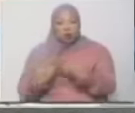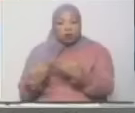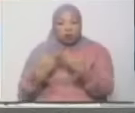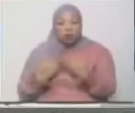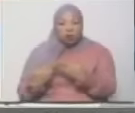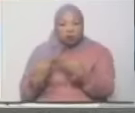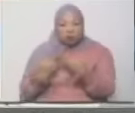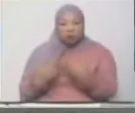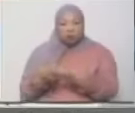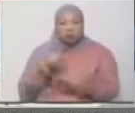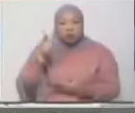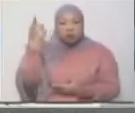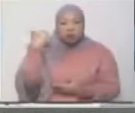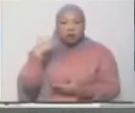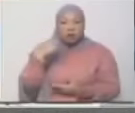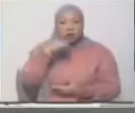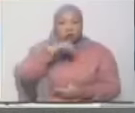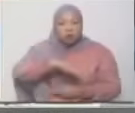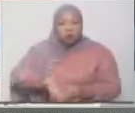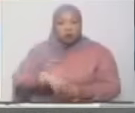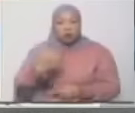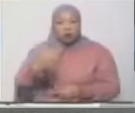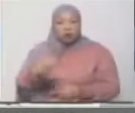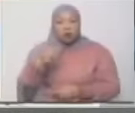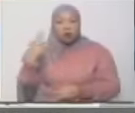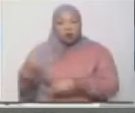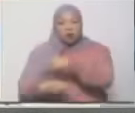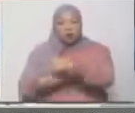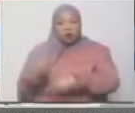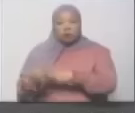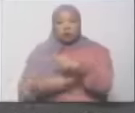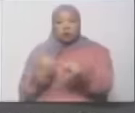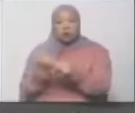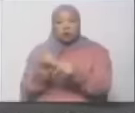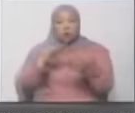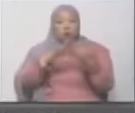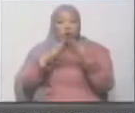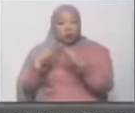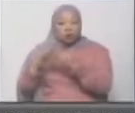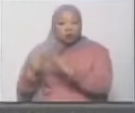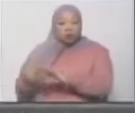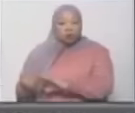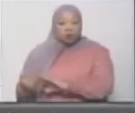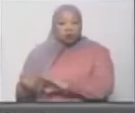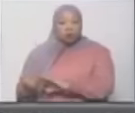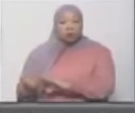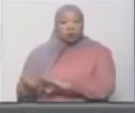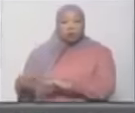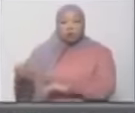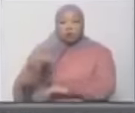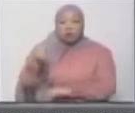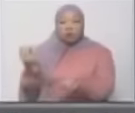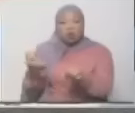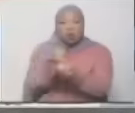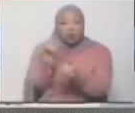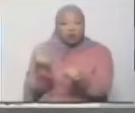¿no? Pasado colonial, legado revolucionario y regeneración comunitaria. Esto es una compilación de